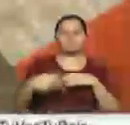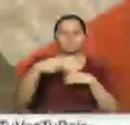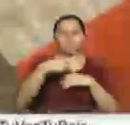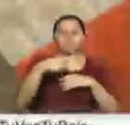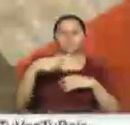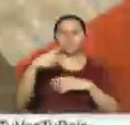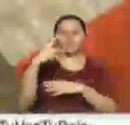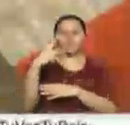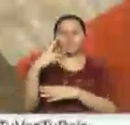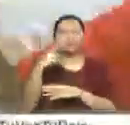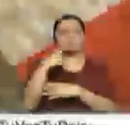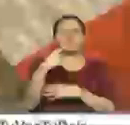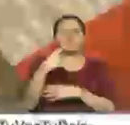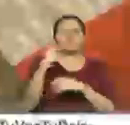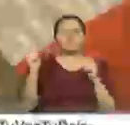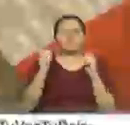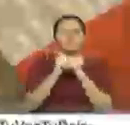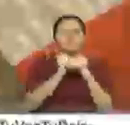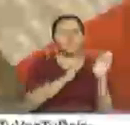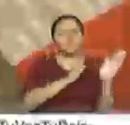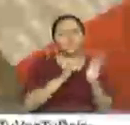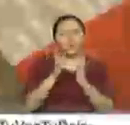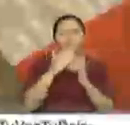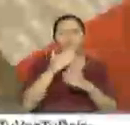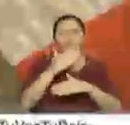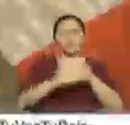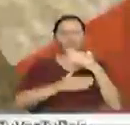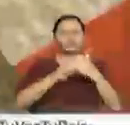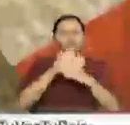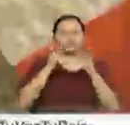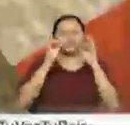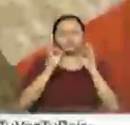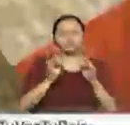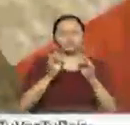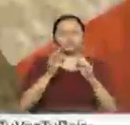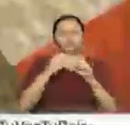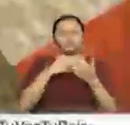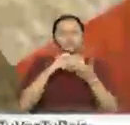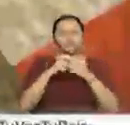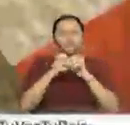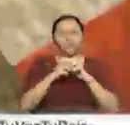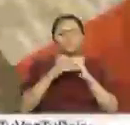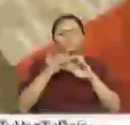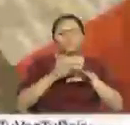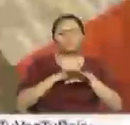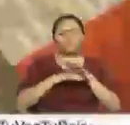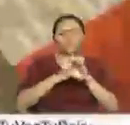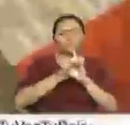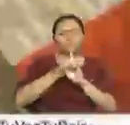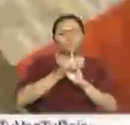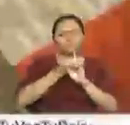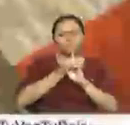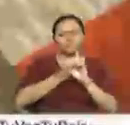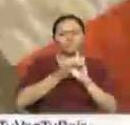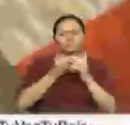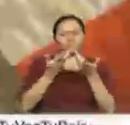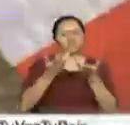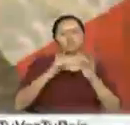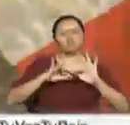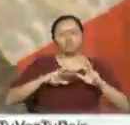de que trabajemos conjuntamente para definitivamente librarnos de esta lacra